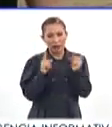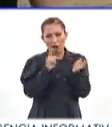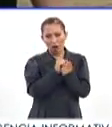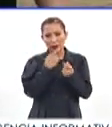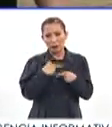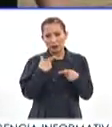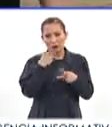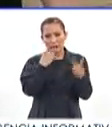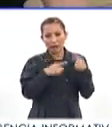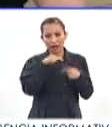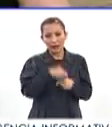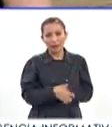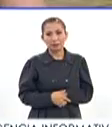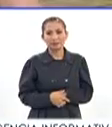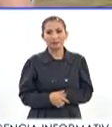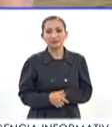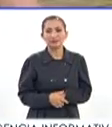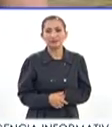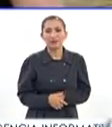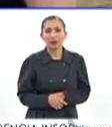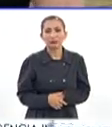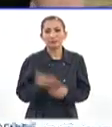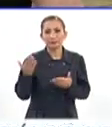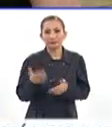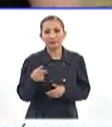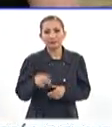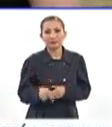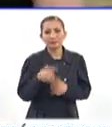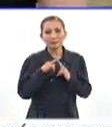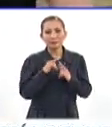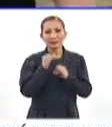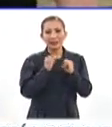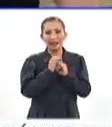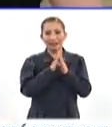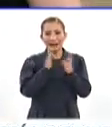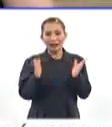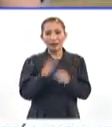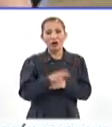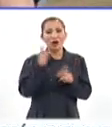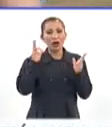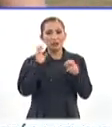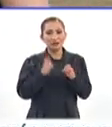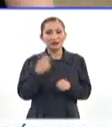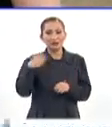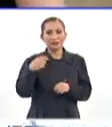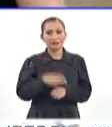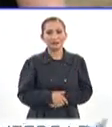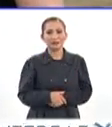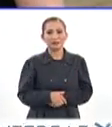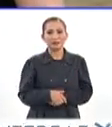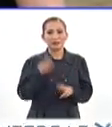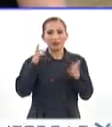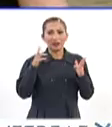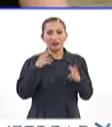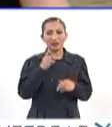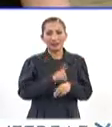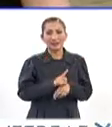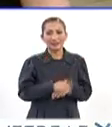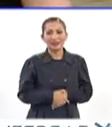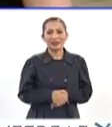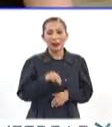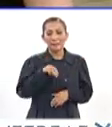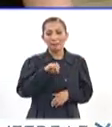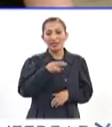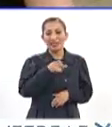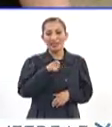con otro de los asistentes que está llegando aquí a la Feria Internacional del Libro de Minería. Hola, ¿cómo estás? ¿Cómo te llamas? Hola, buenos días. Me